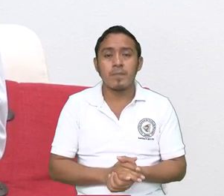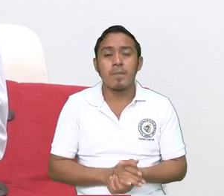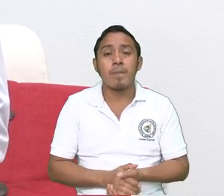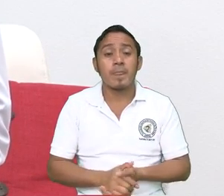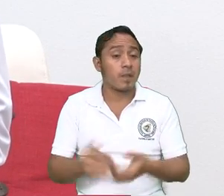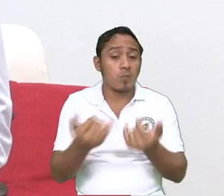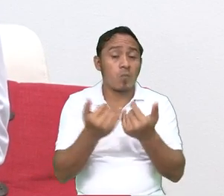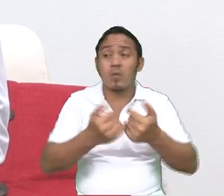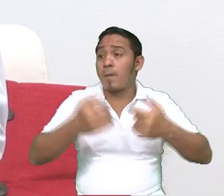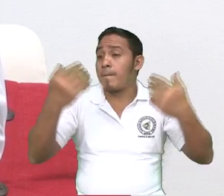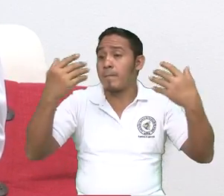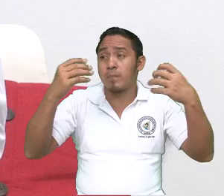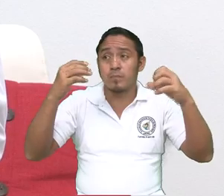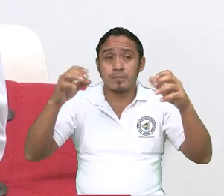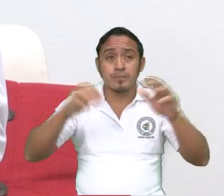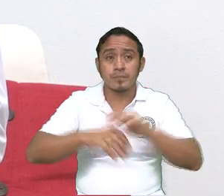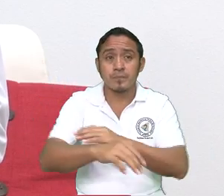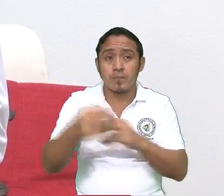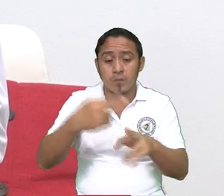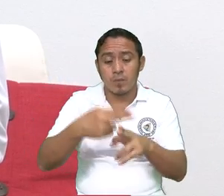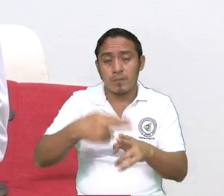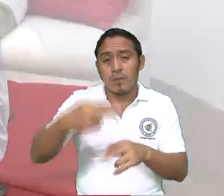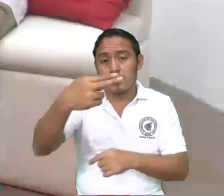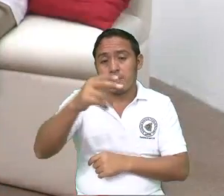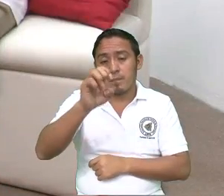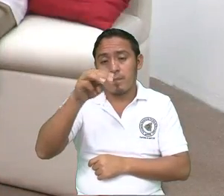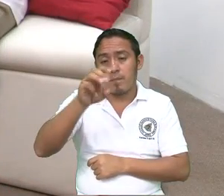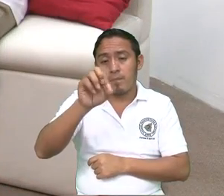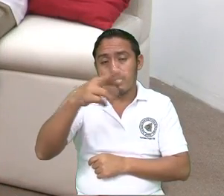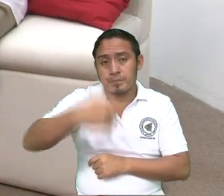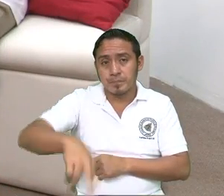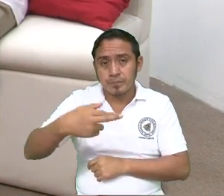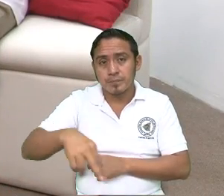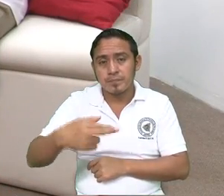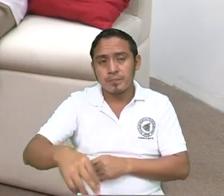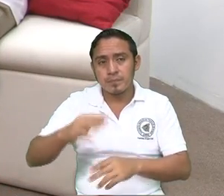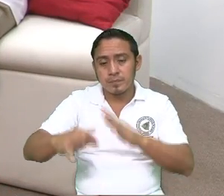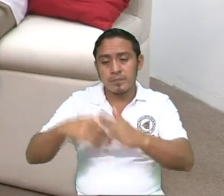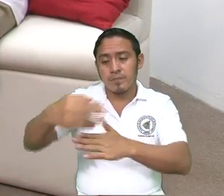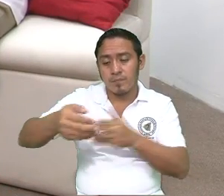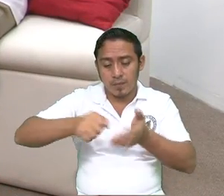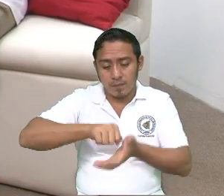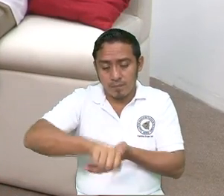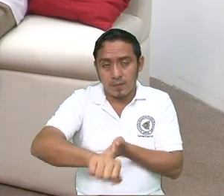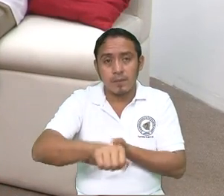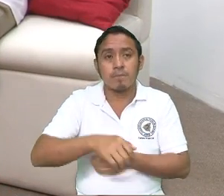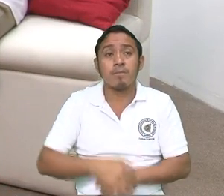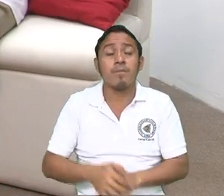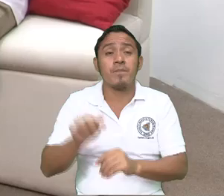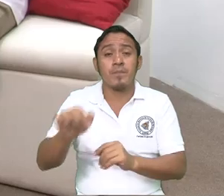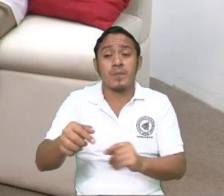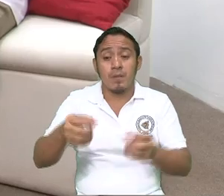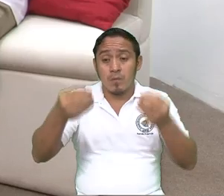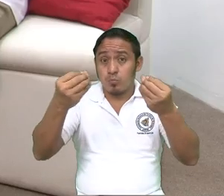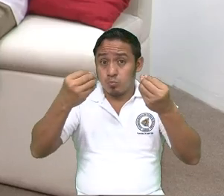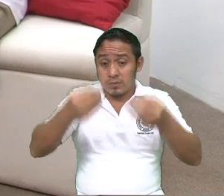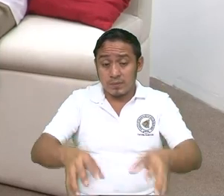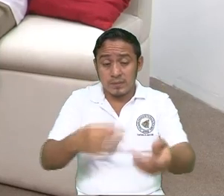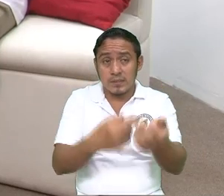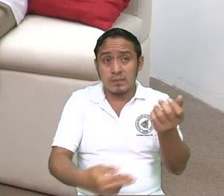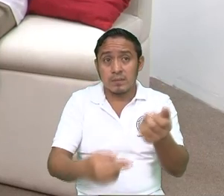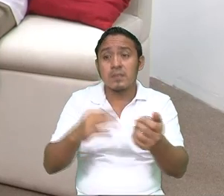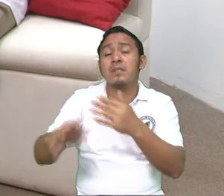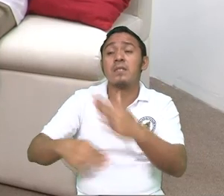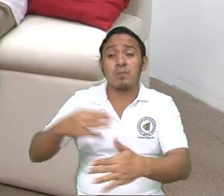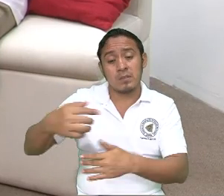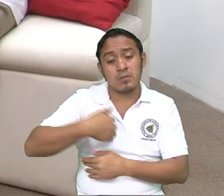entonces eso se le conoce como hemorragia posparto entonces la pérdida excesiva de sangre nos lleva a tener anemia